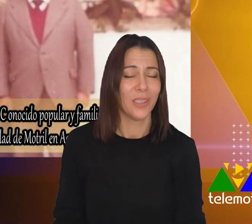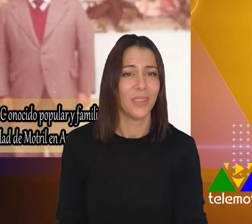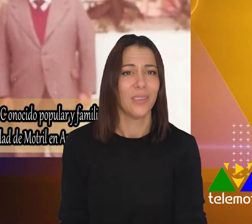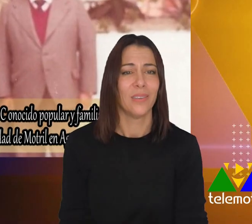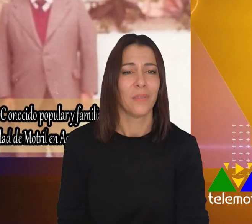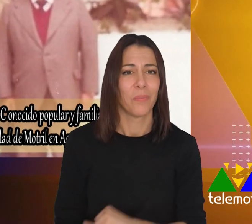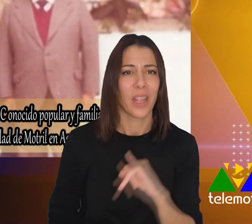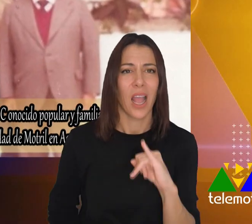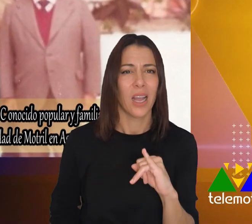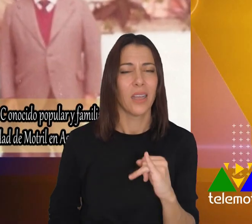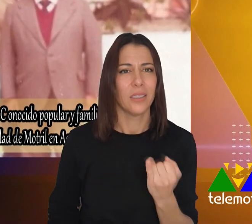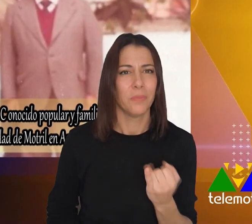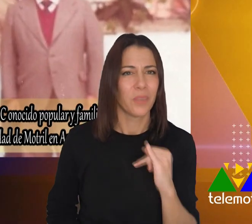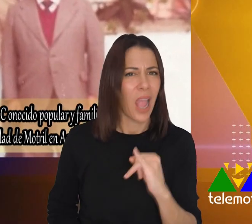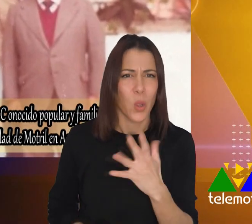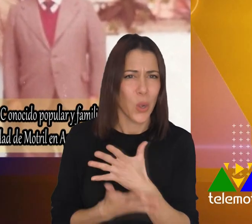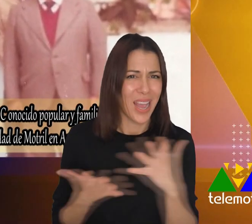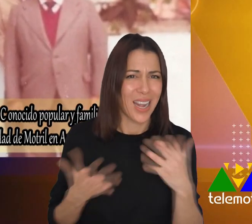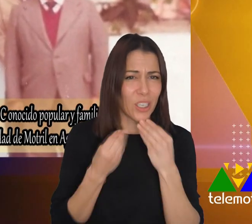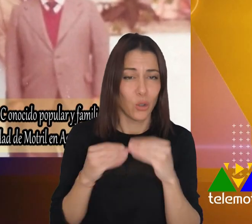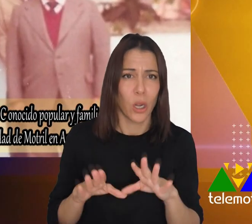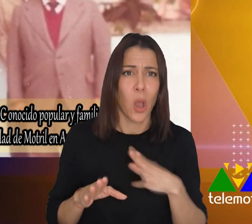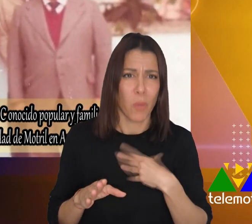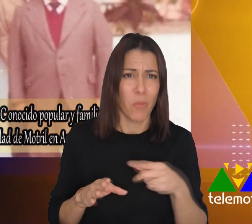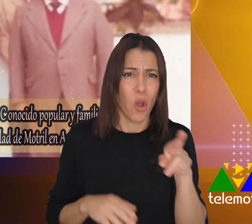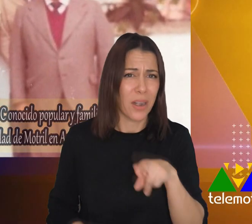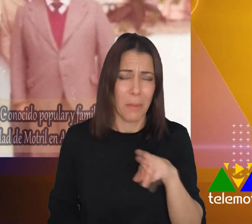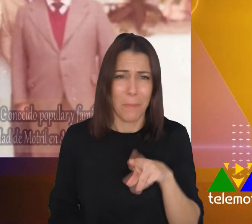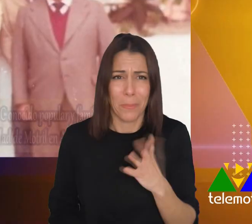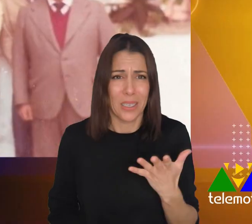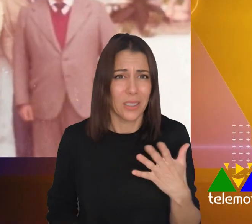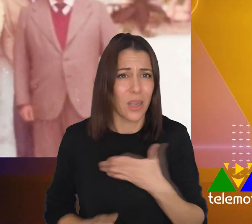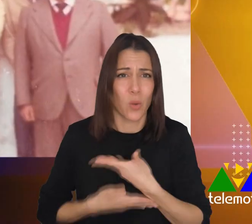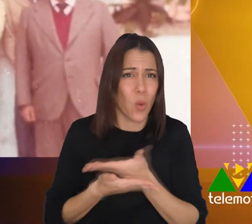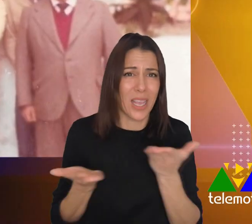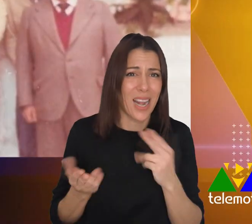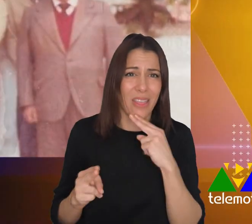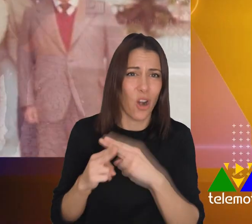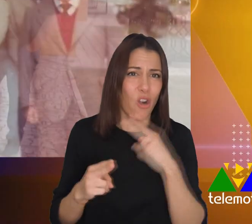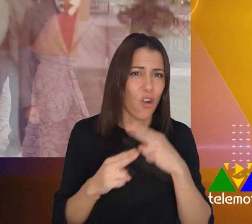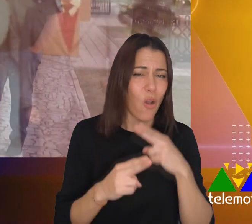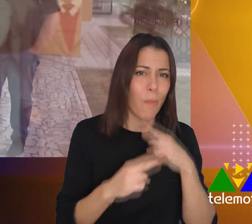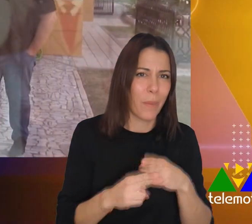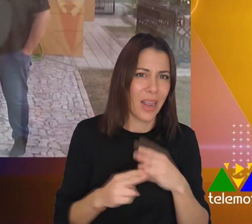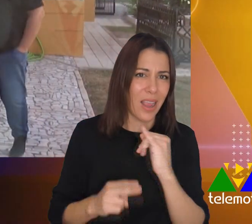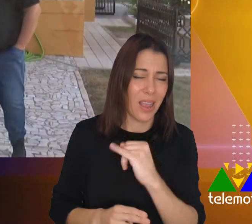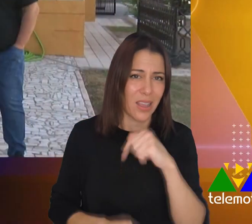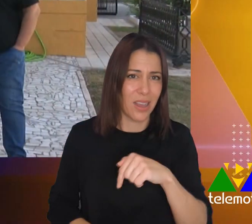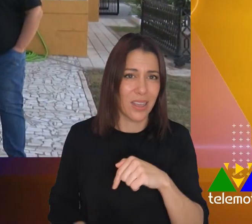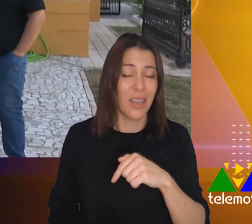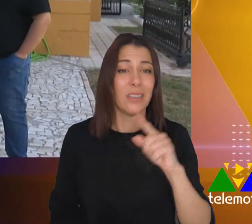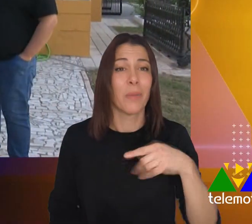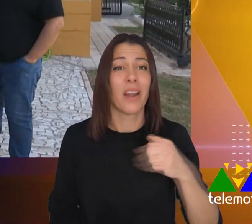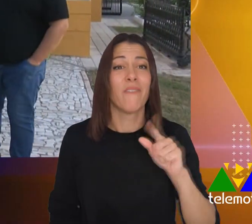Es decir, que hay una gran historia. Podemos repasar cualquiera de los nombres que tenemos aquí, Juan Luis